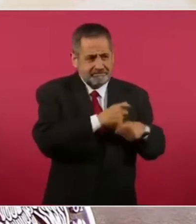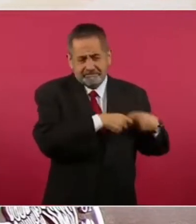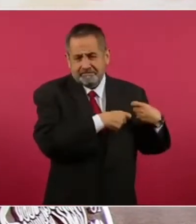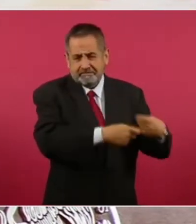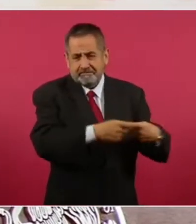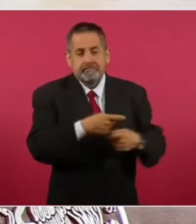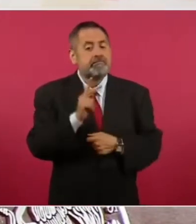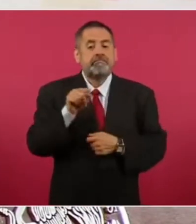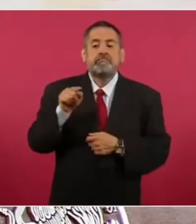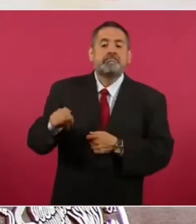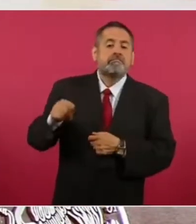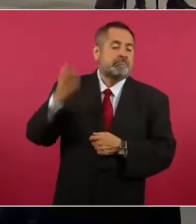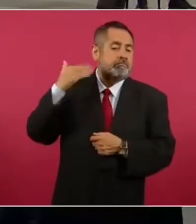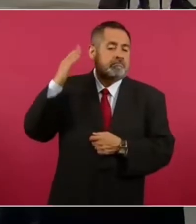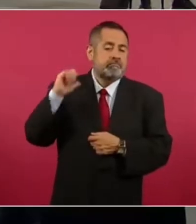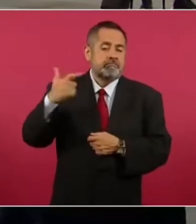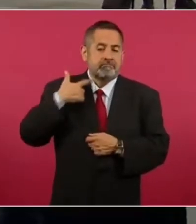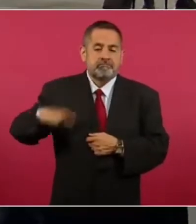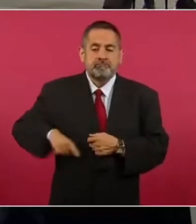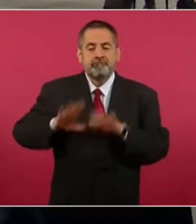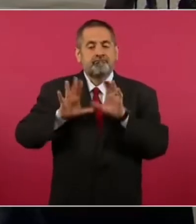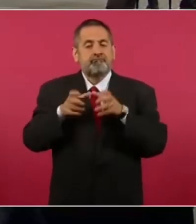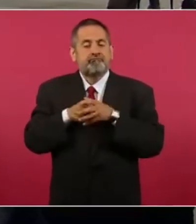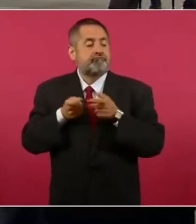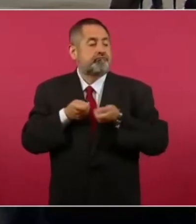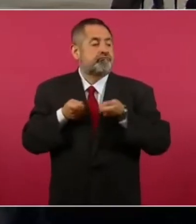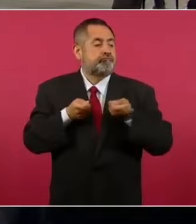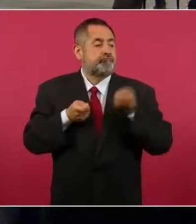gobierno de la oligarquía,